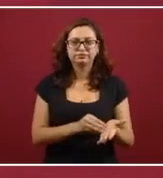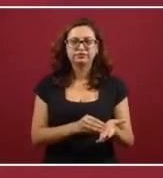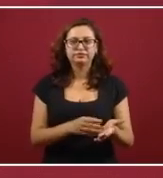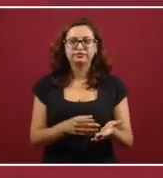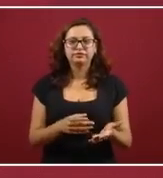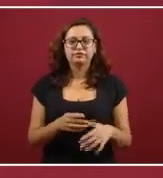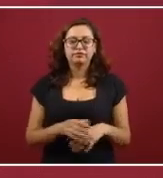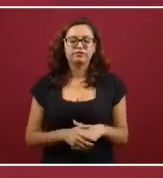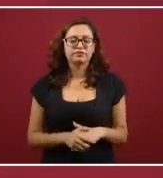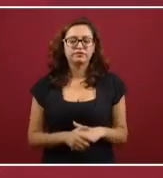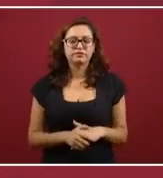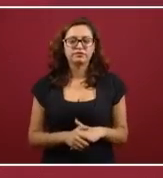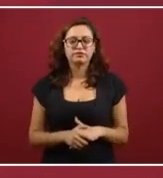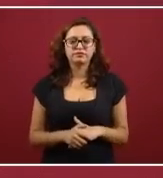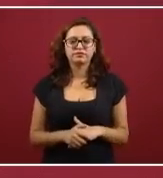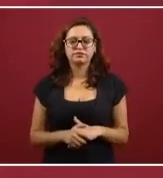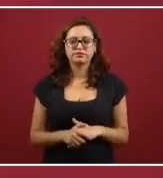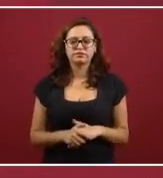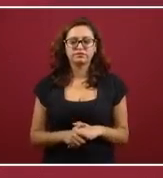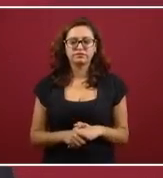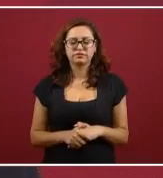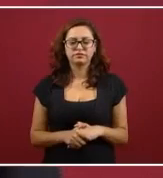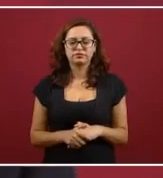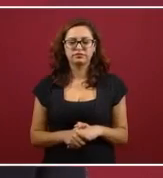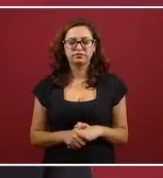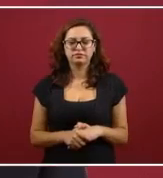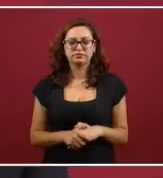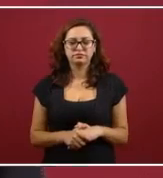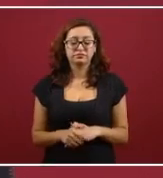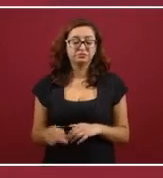no hay ninguna